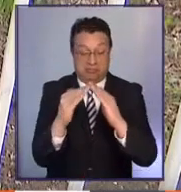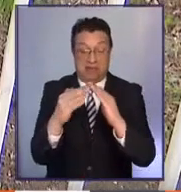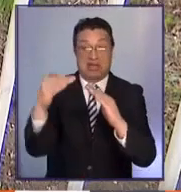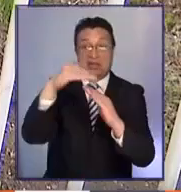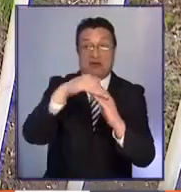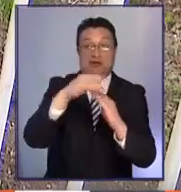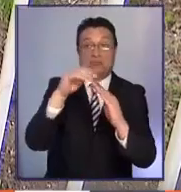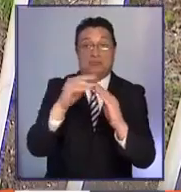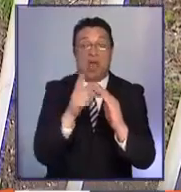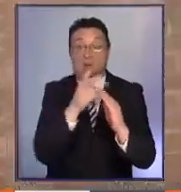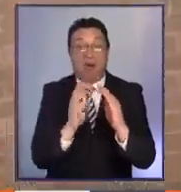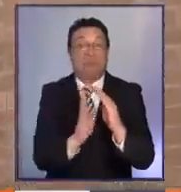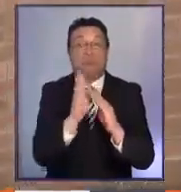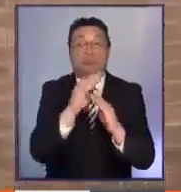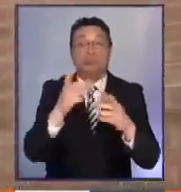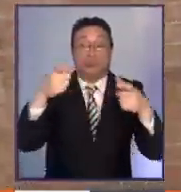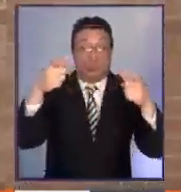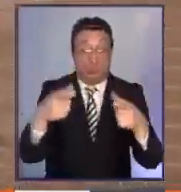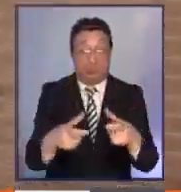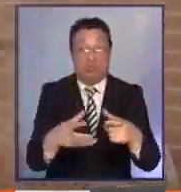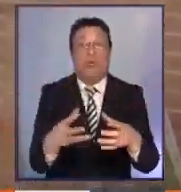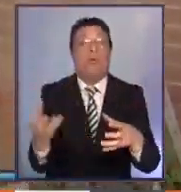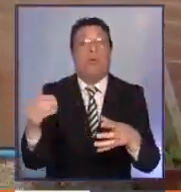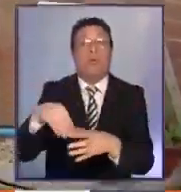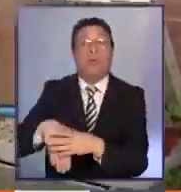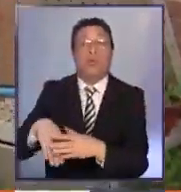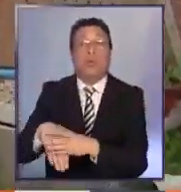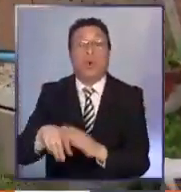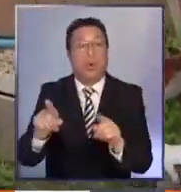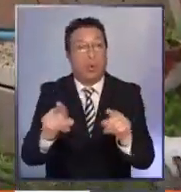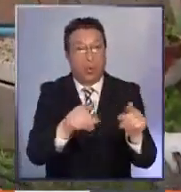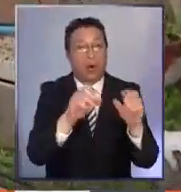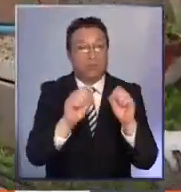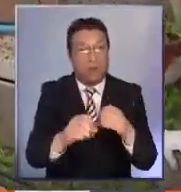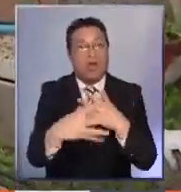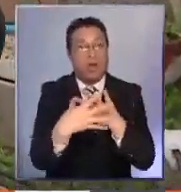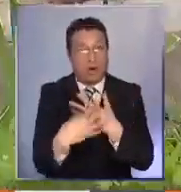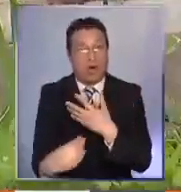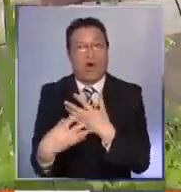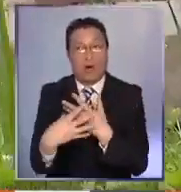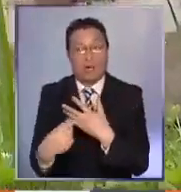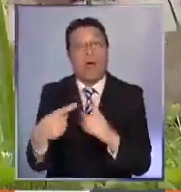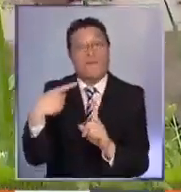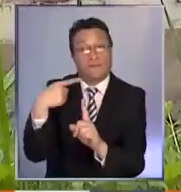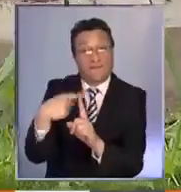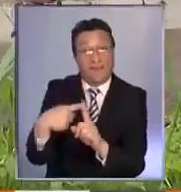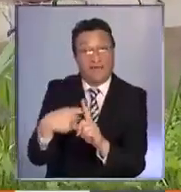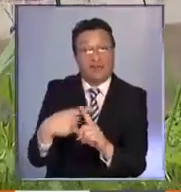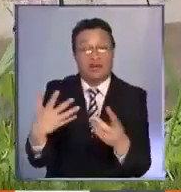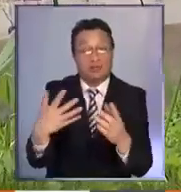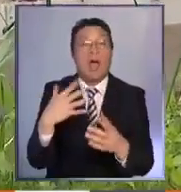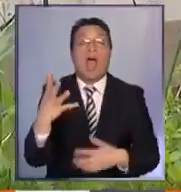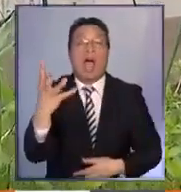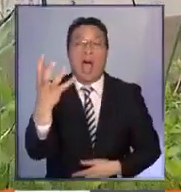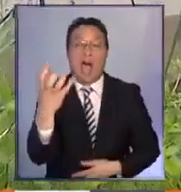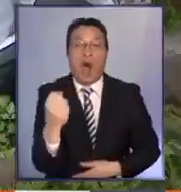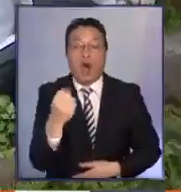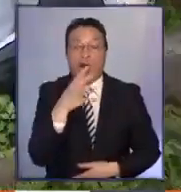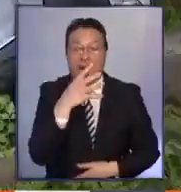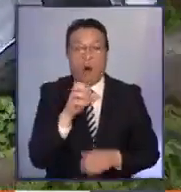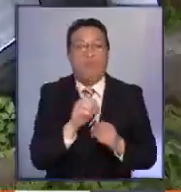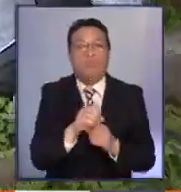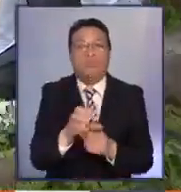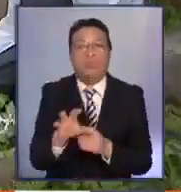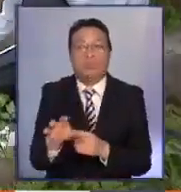unas tuberías y un tanque para almacenarla. Muchos podrían hacer lo mismo. El beneficio evidente es el ahorro en el riego, pero